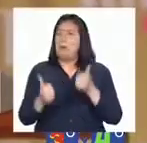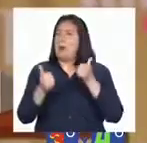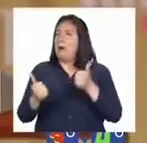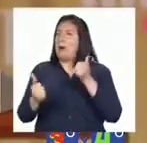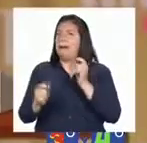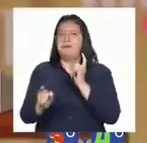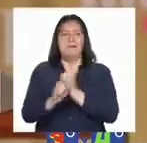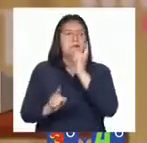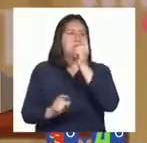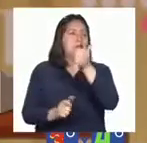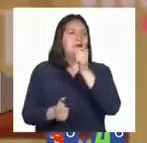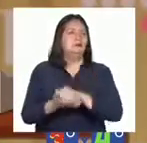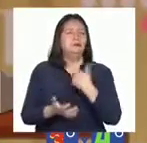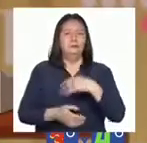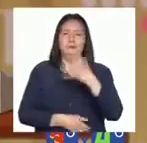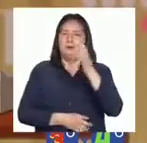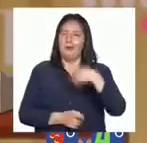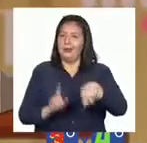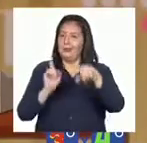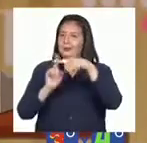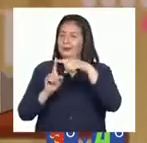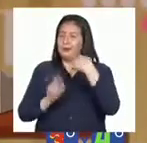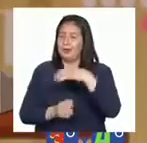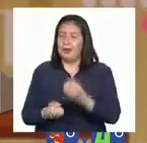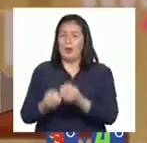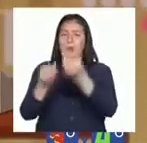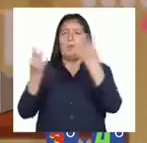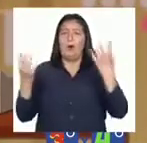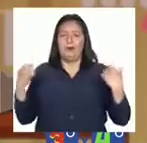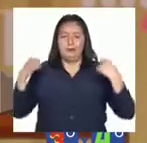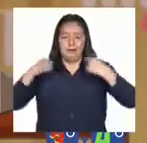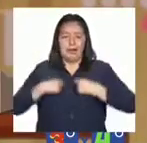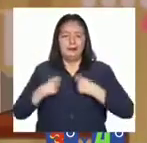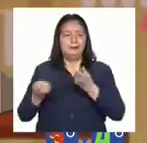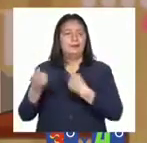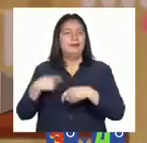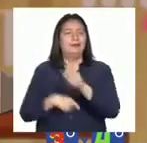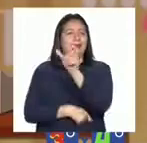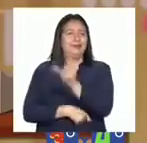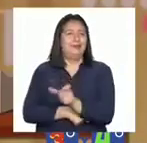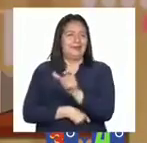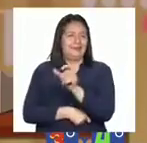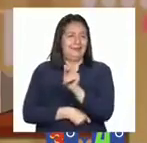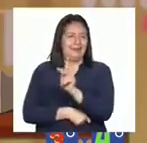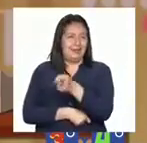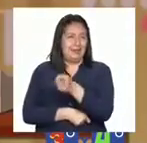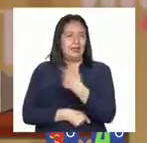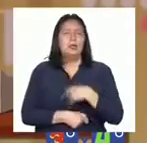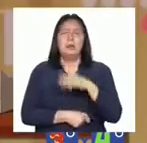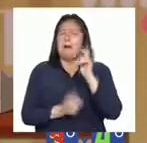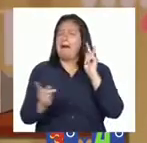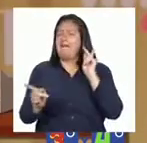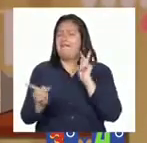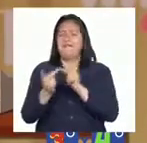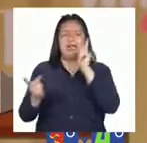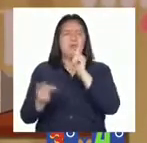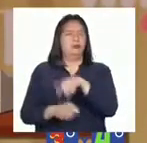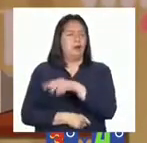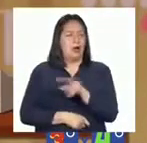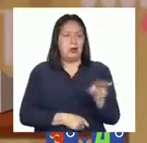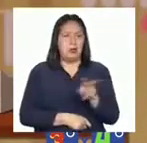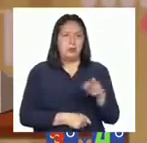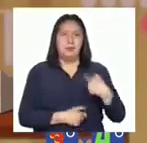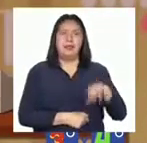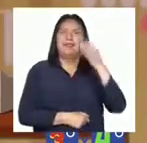¡Genial! Hemos descubierto con esta operación cuántas mantas ha vendido Quilla. ¡Perfecto! Quilla y Sisa